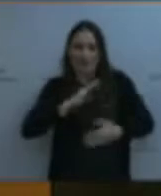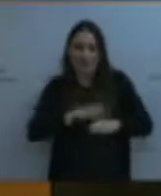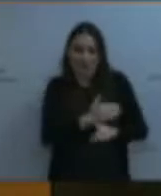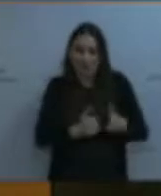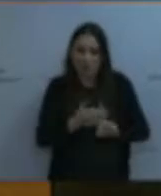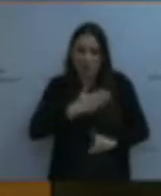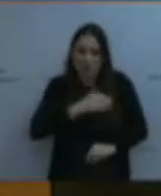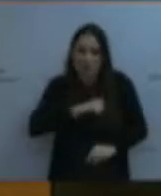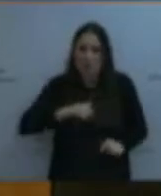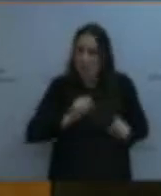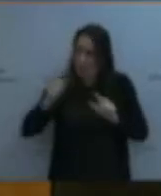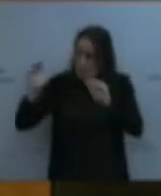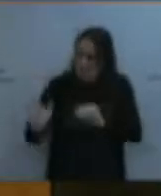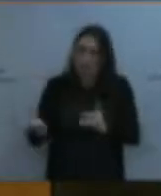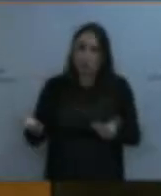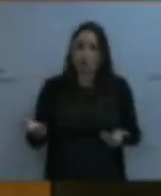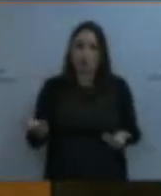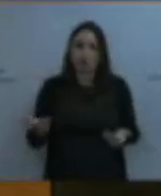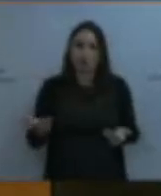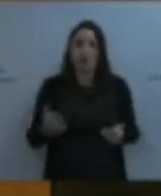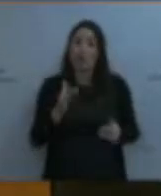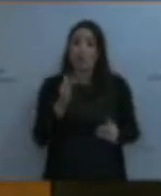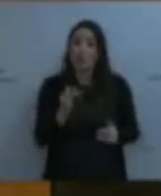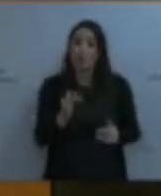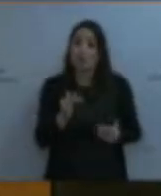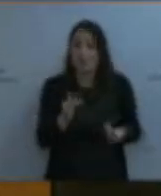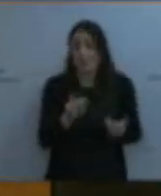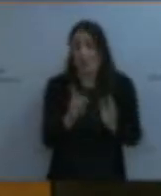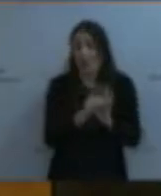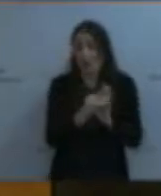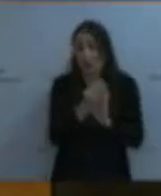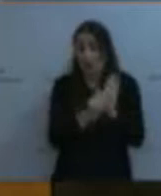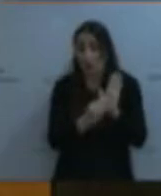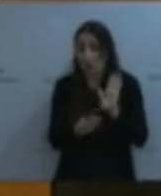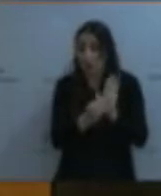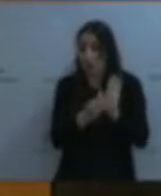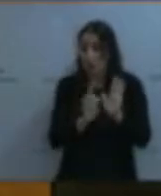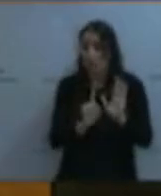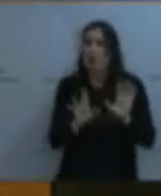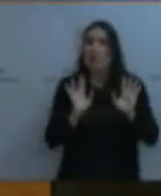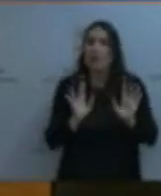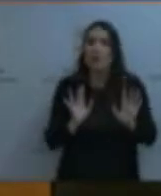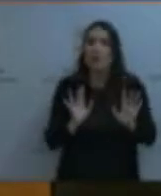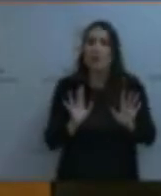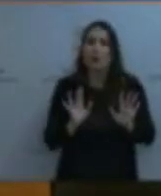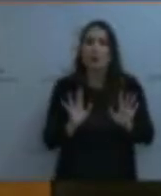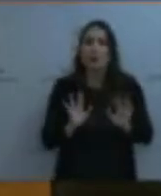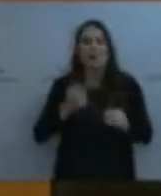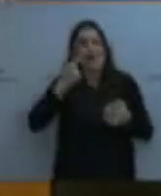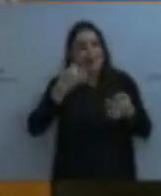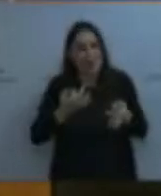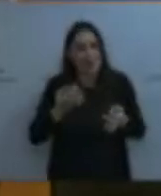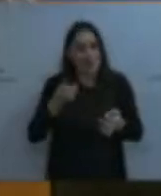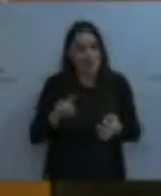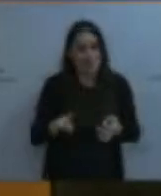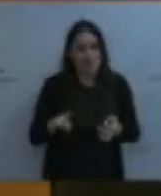disminuyendo las derivaciones. Y por cierto, aunque no se mencione en este decreto, no ya menos real que